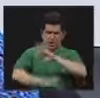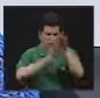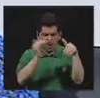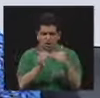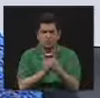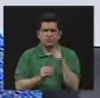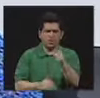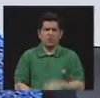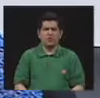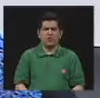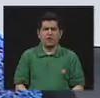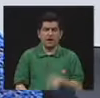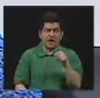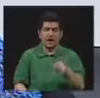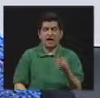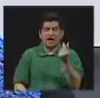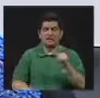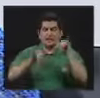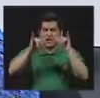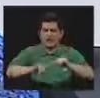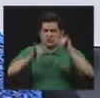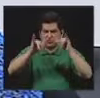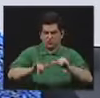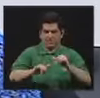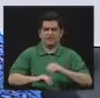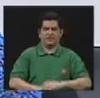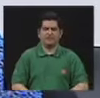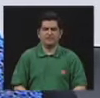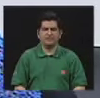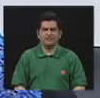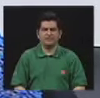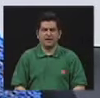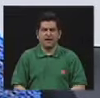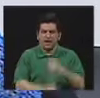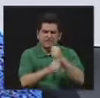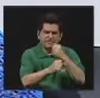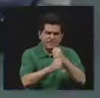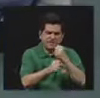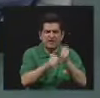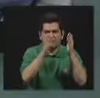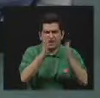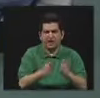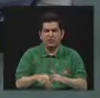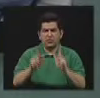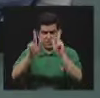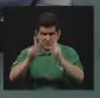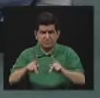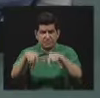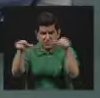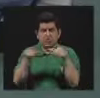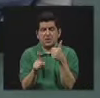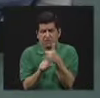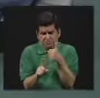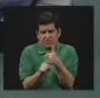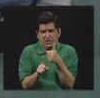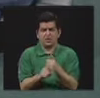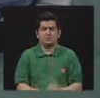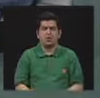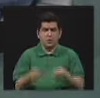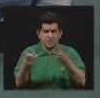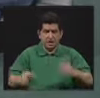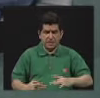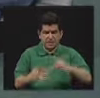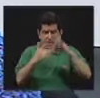porque todo ese dinero generado ha quedado ahí. Entonces tanto como es La mano de obra, el recurso humano son personas de